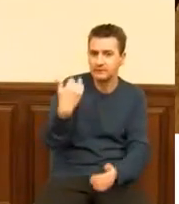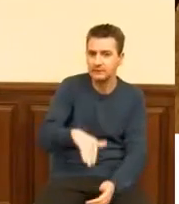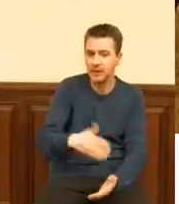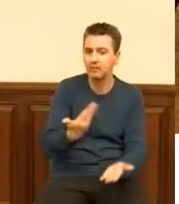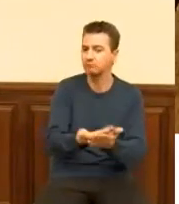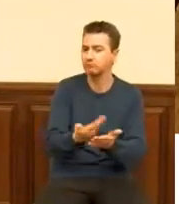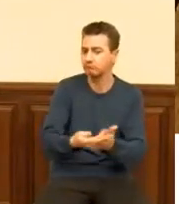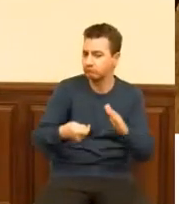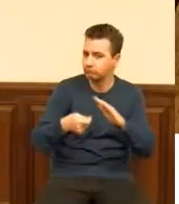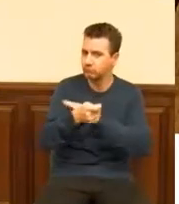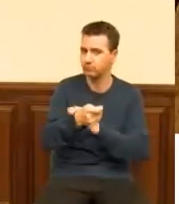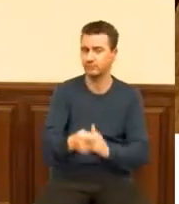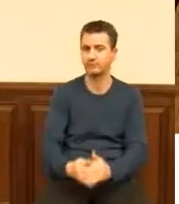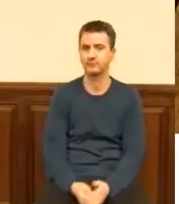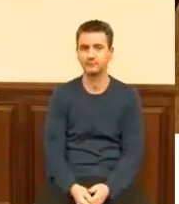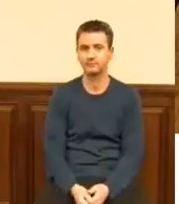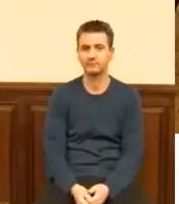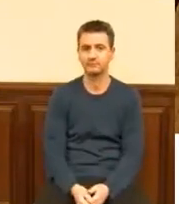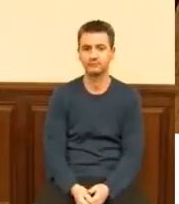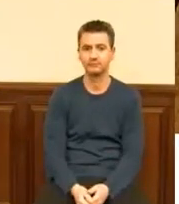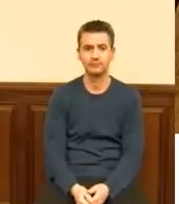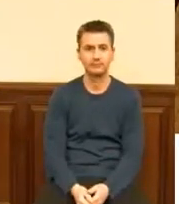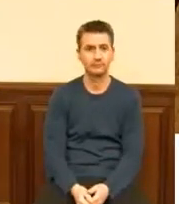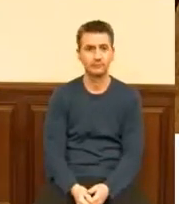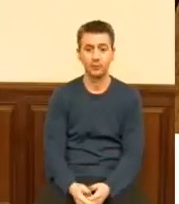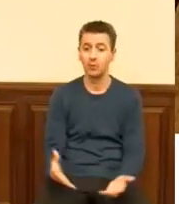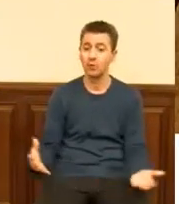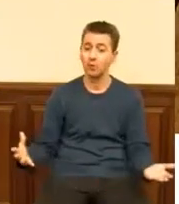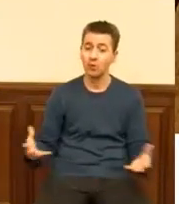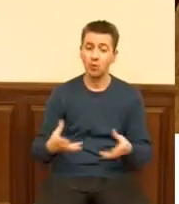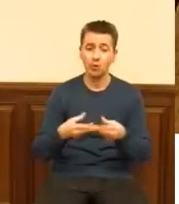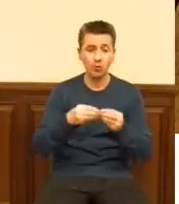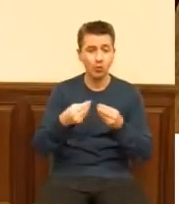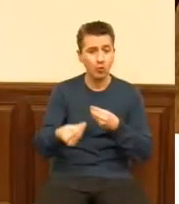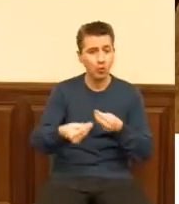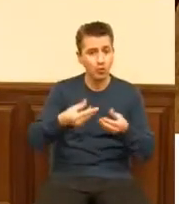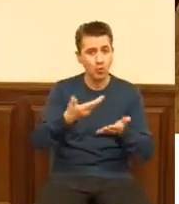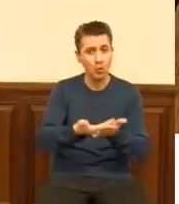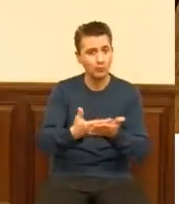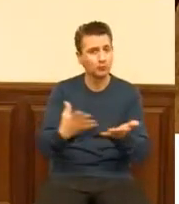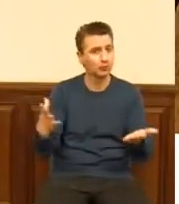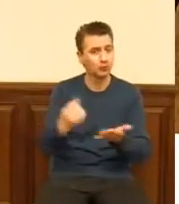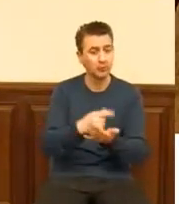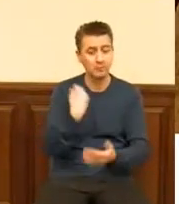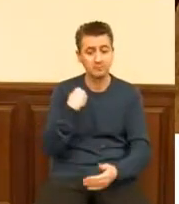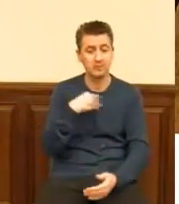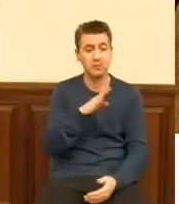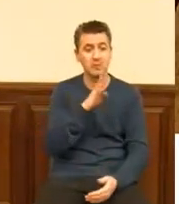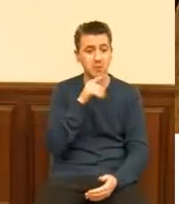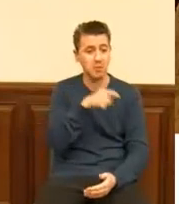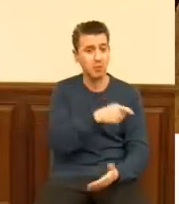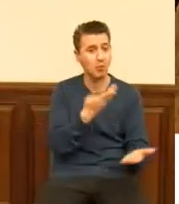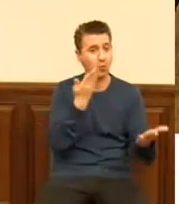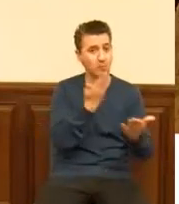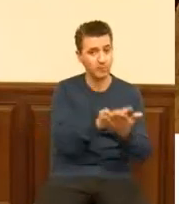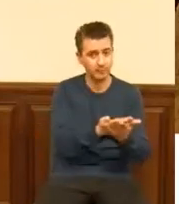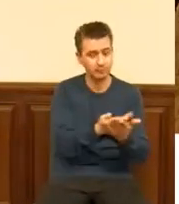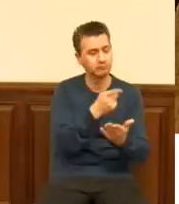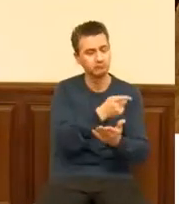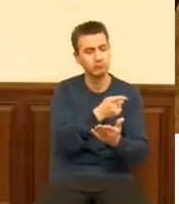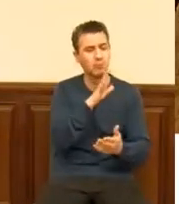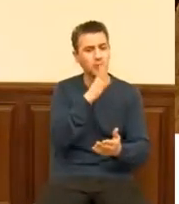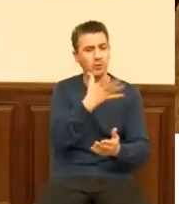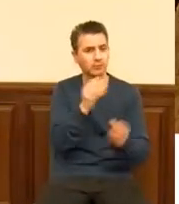presenten, en resumen, todos los documentos que se les requiere en la moción, porque es una decisión que se ha